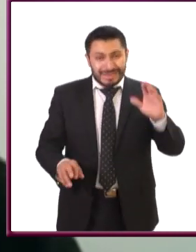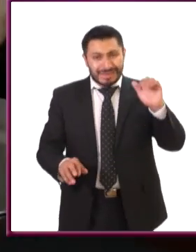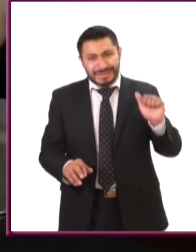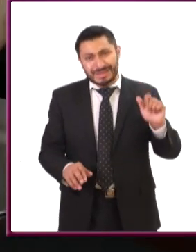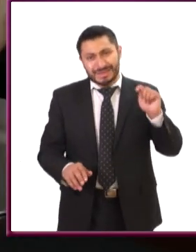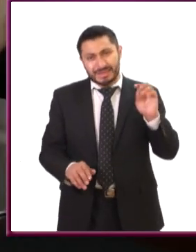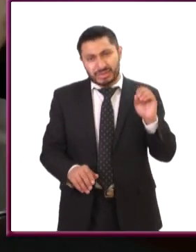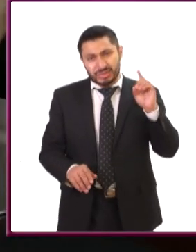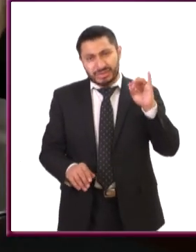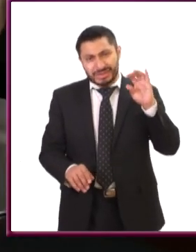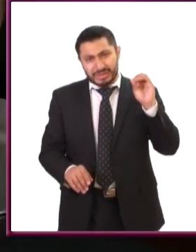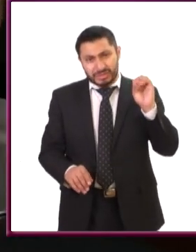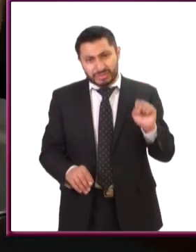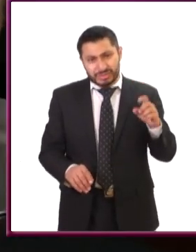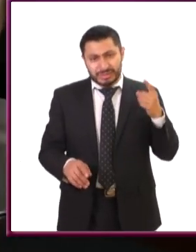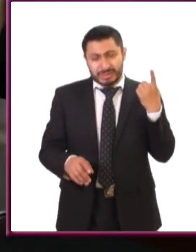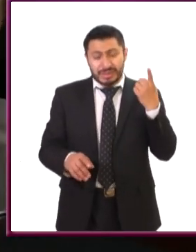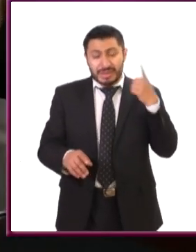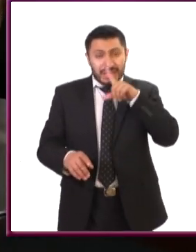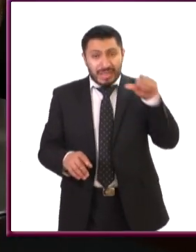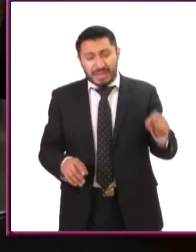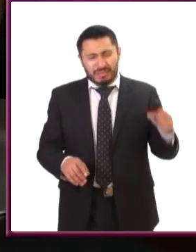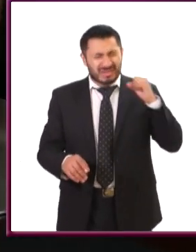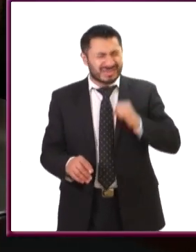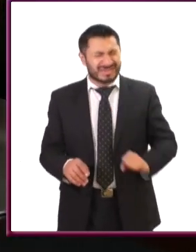catódicos. Hacia fines del siglo